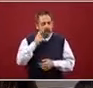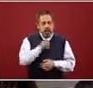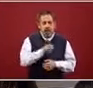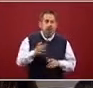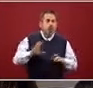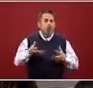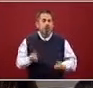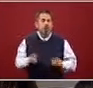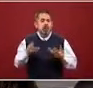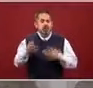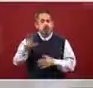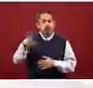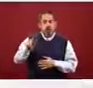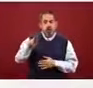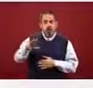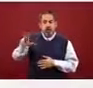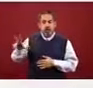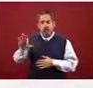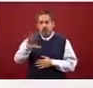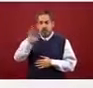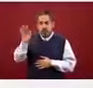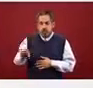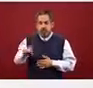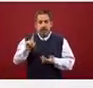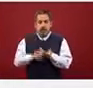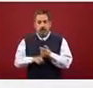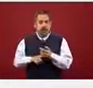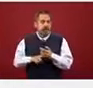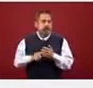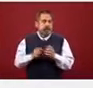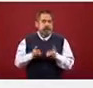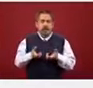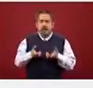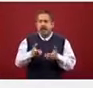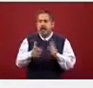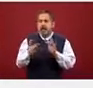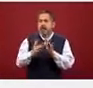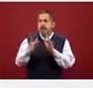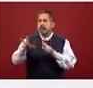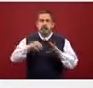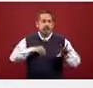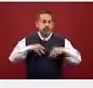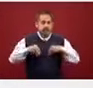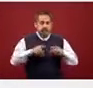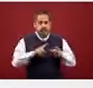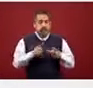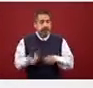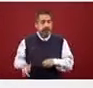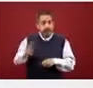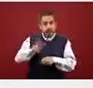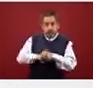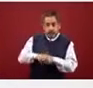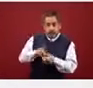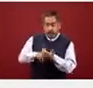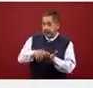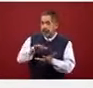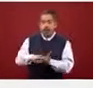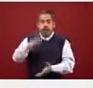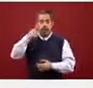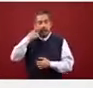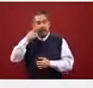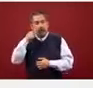confirmados. 88%, ya dijimos, son los ambulatorios, y de las personas que están hospitalizadas, la enorme